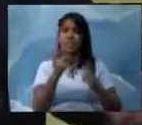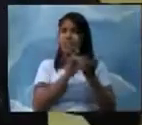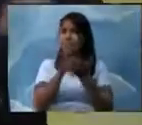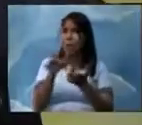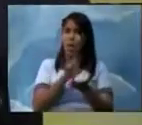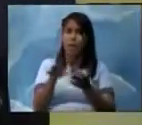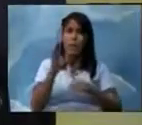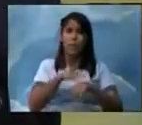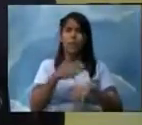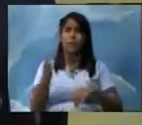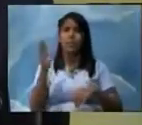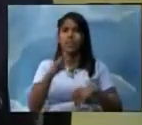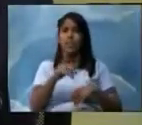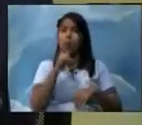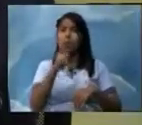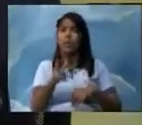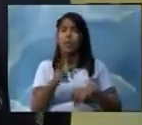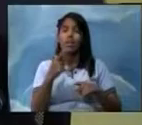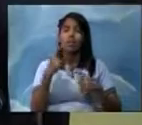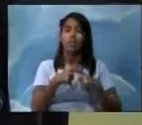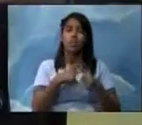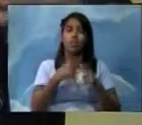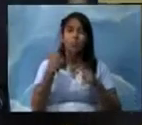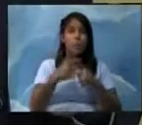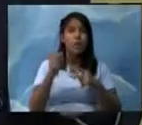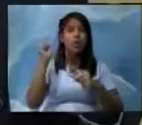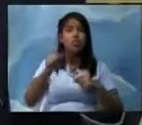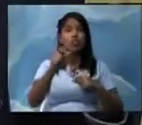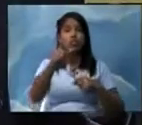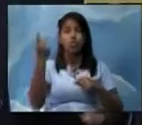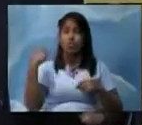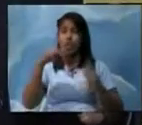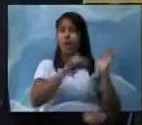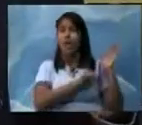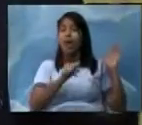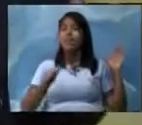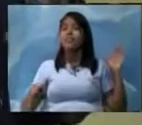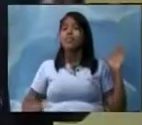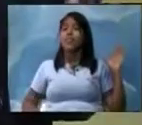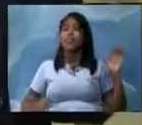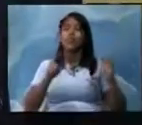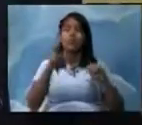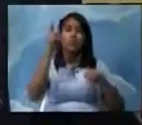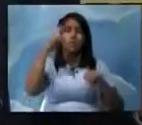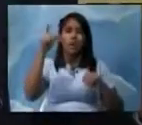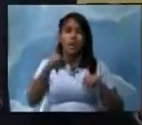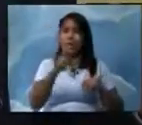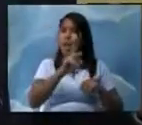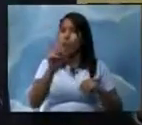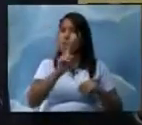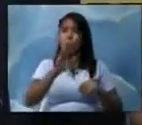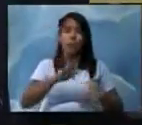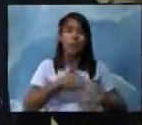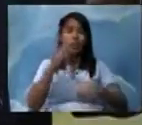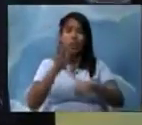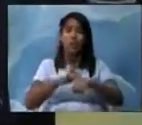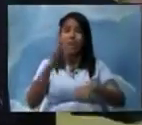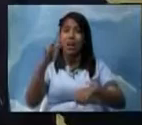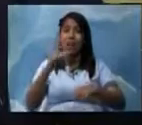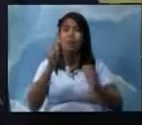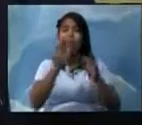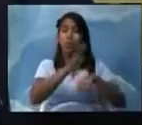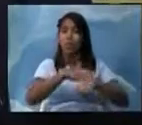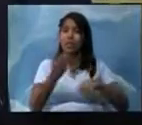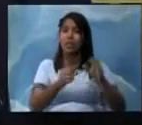a votar porque me estás cayendo pesado pero si usted tiene al Señor usted sabe que él no lo puede tocar